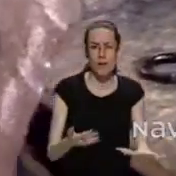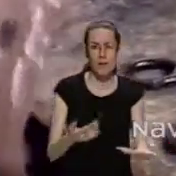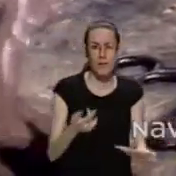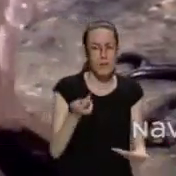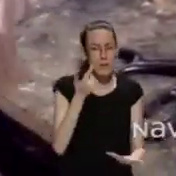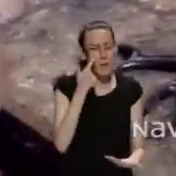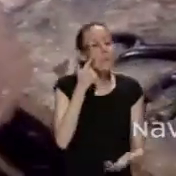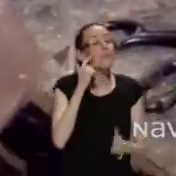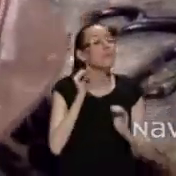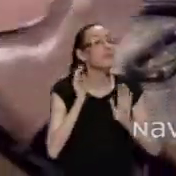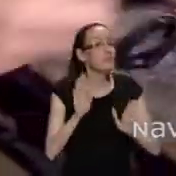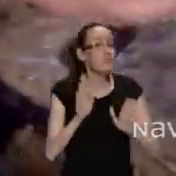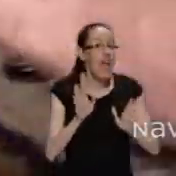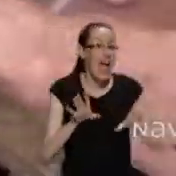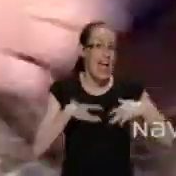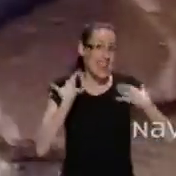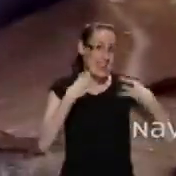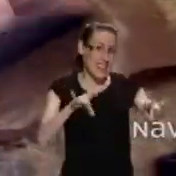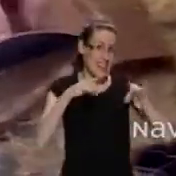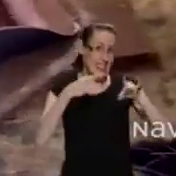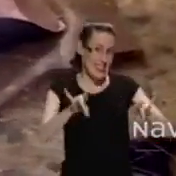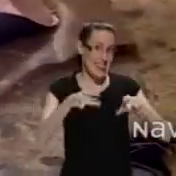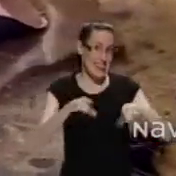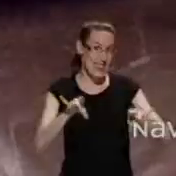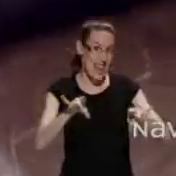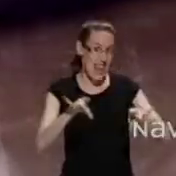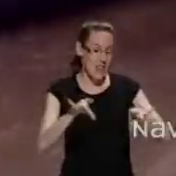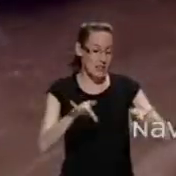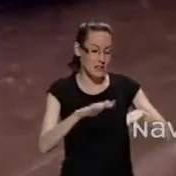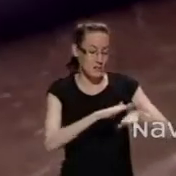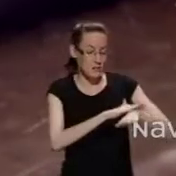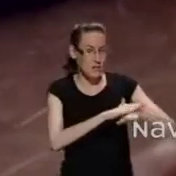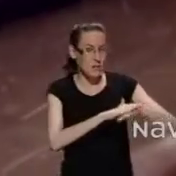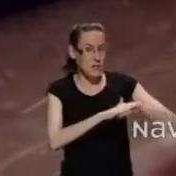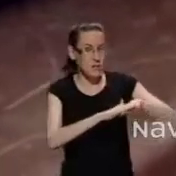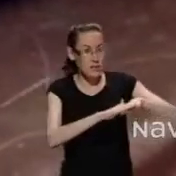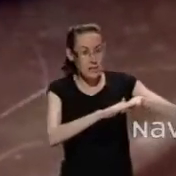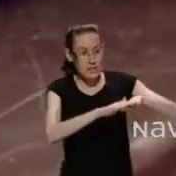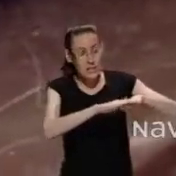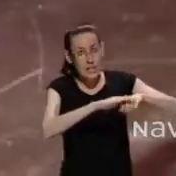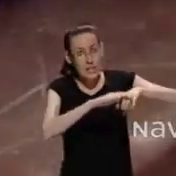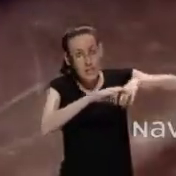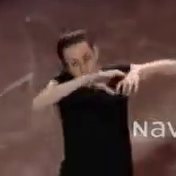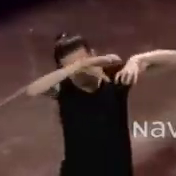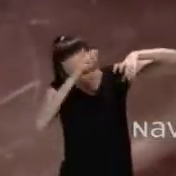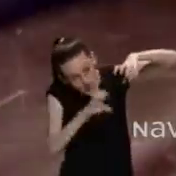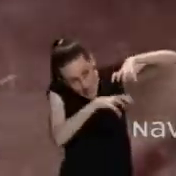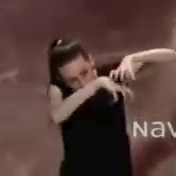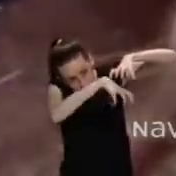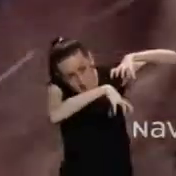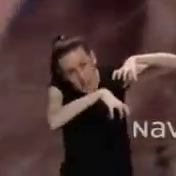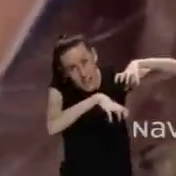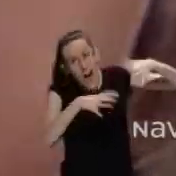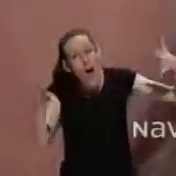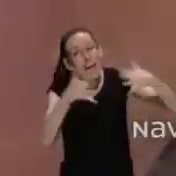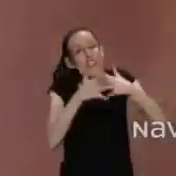debajo que no vemos. Bueno, pues una tela sintética es lo que se ve, ¿sabes? Y de abajo pues lleva una estructura de madera y todo lo